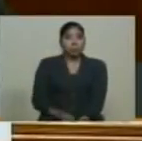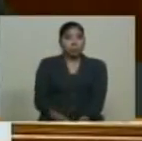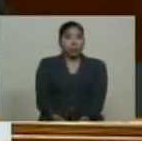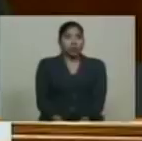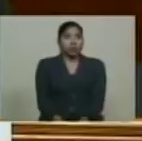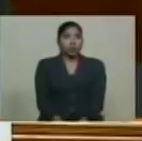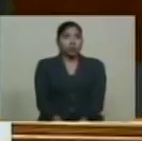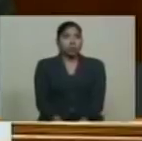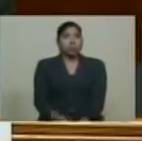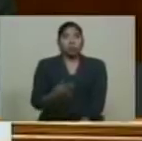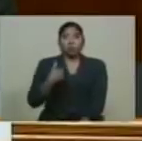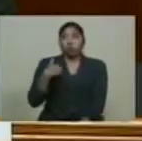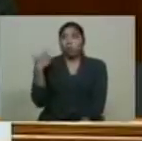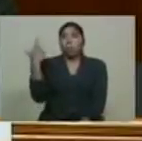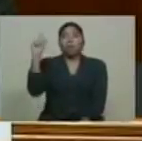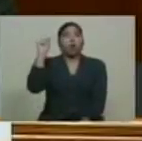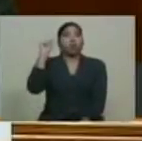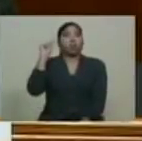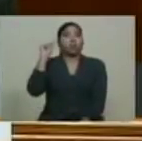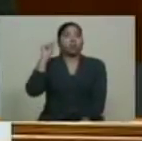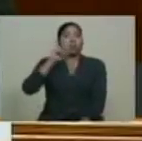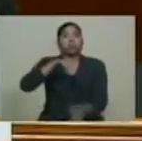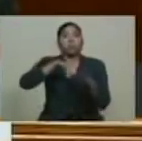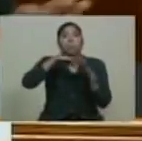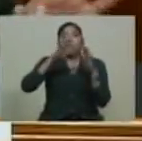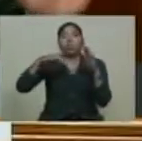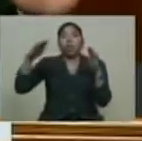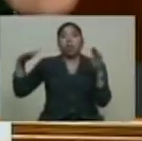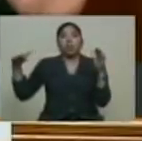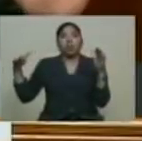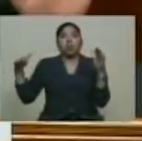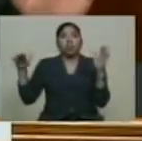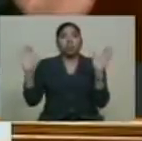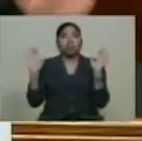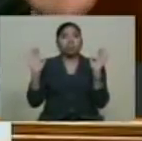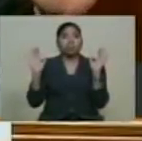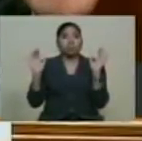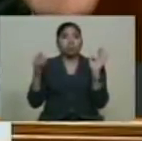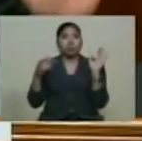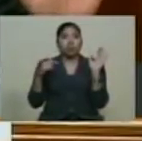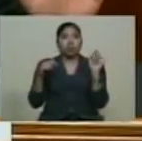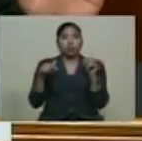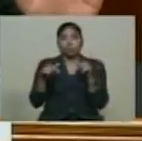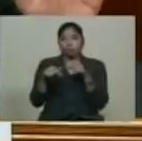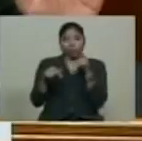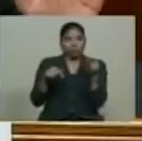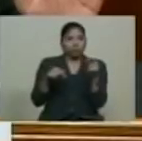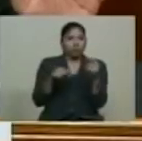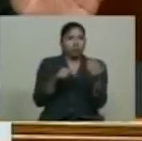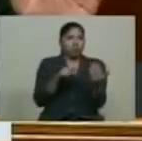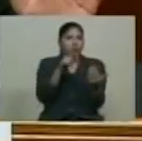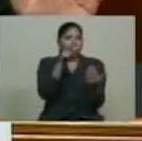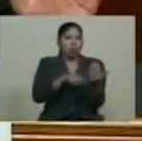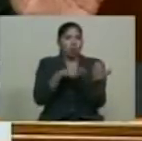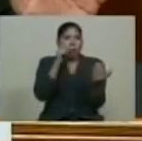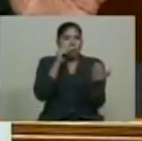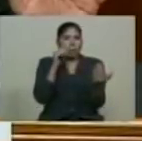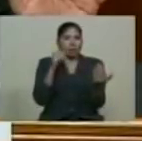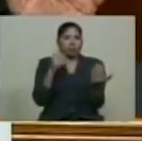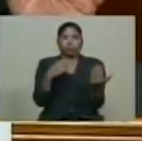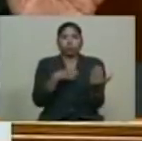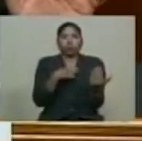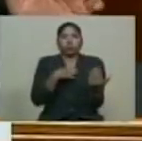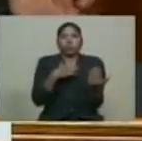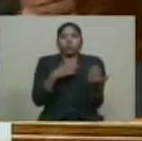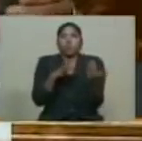y dijo, me voy a las montañas. No vamos a comparar a Fabricio con ninguno de ellos porque Fabricio es incomparable. No hay